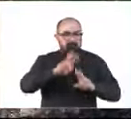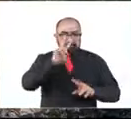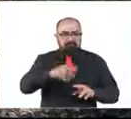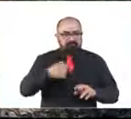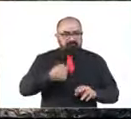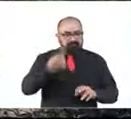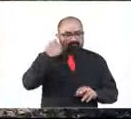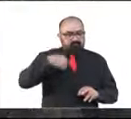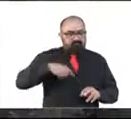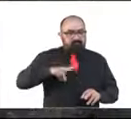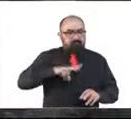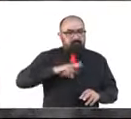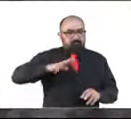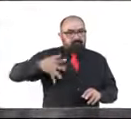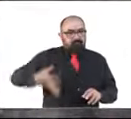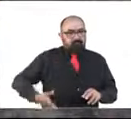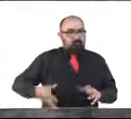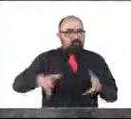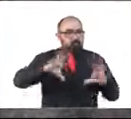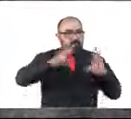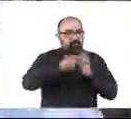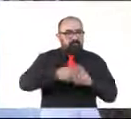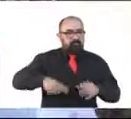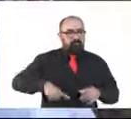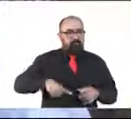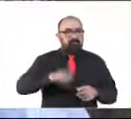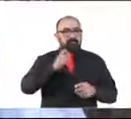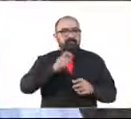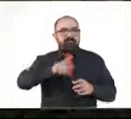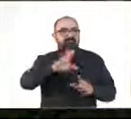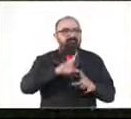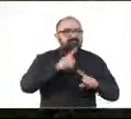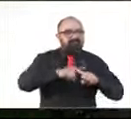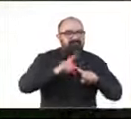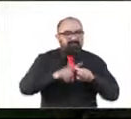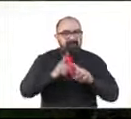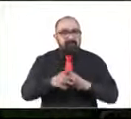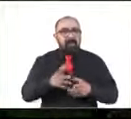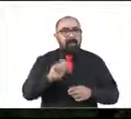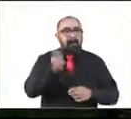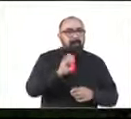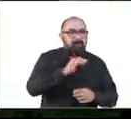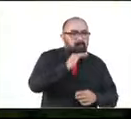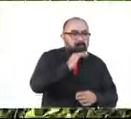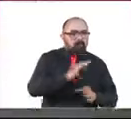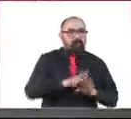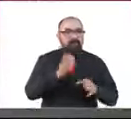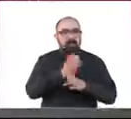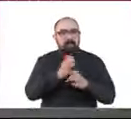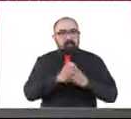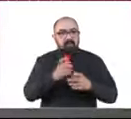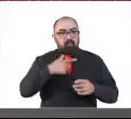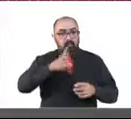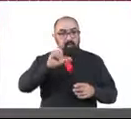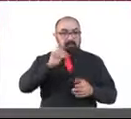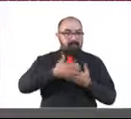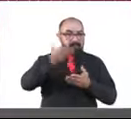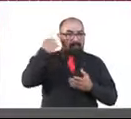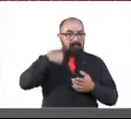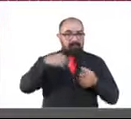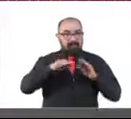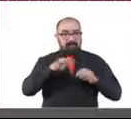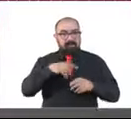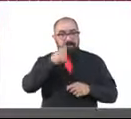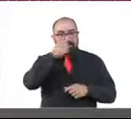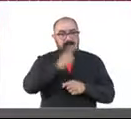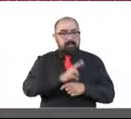orgullosos es el manejo que hemos hecho de los residuos sólidos. Y ahí participamos todos. Cuando fui secretaria de Medio Ambiente de la ciudad,